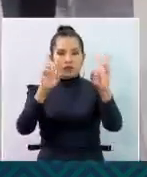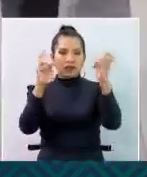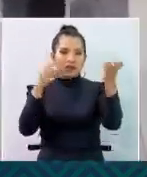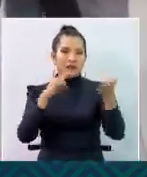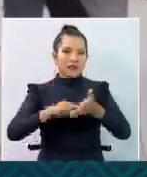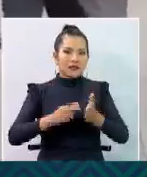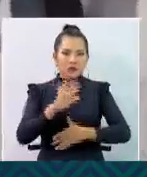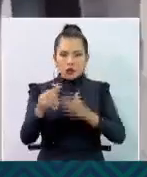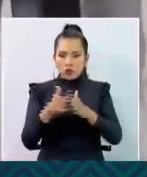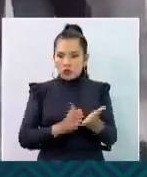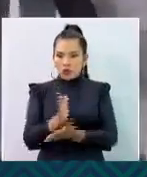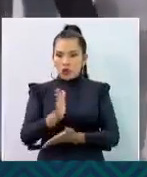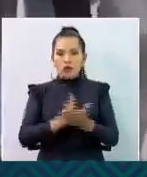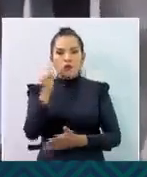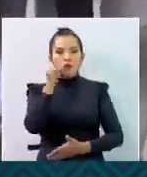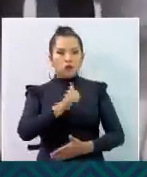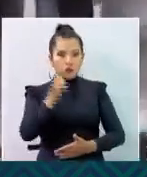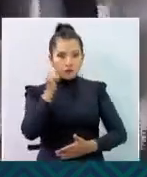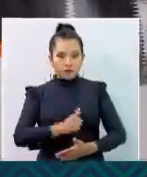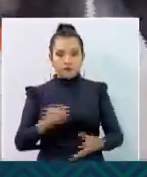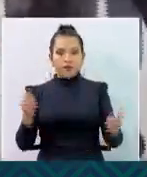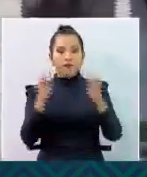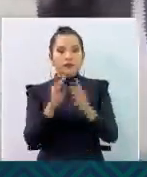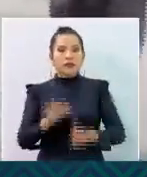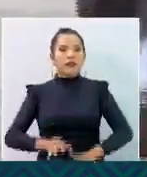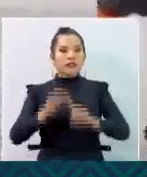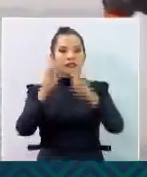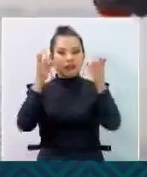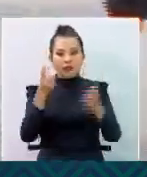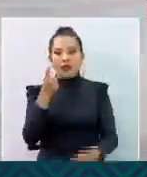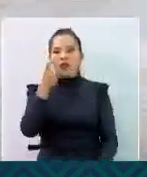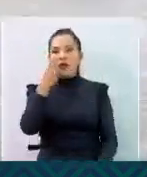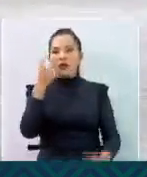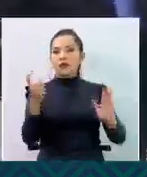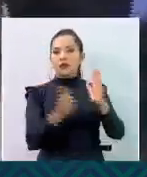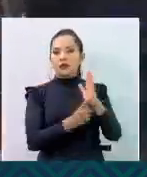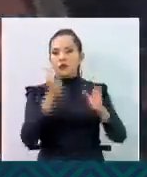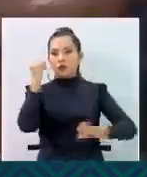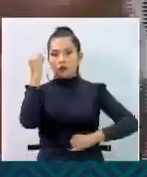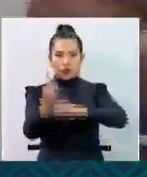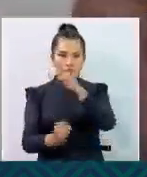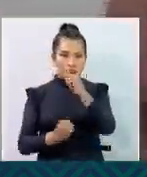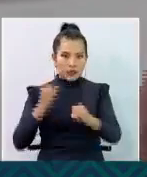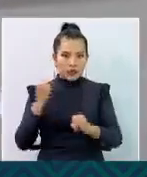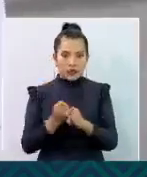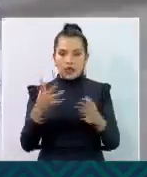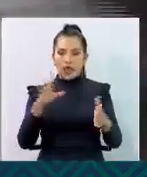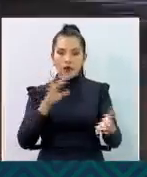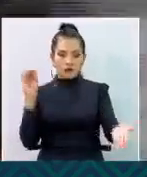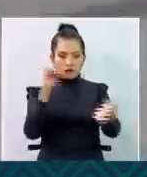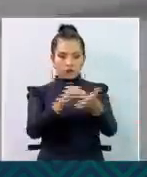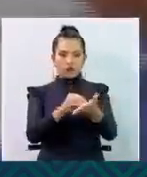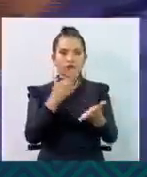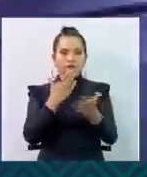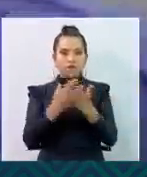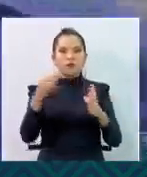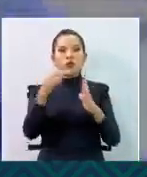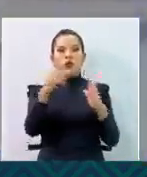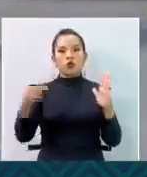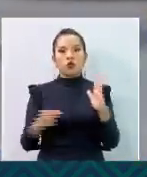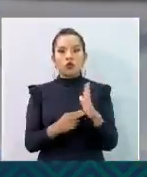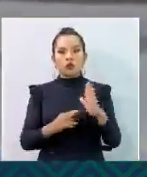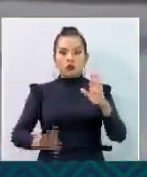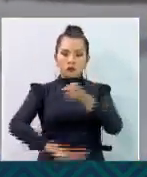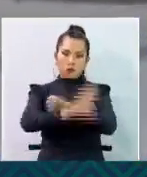ejercicio de los derechos de las mujeres, además de contar con el reconocimiento internacional por la puesta en vigencia de normativas de